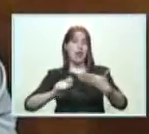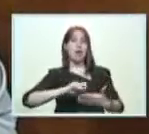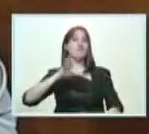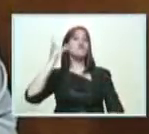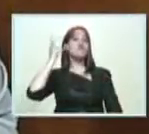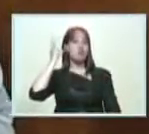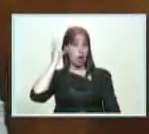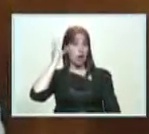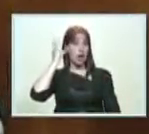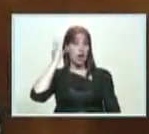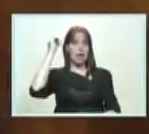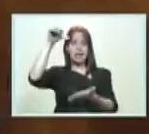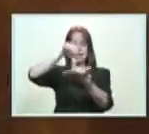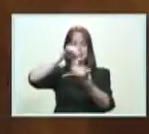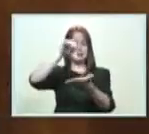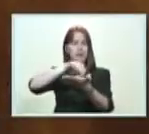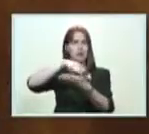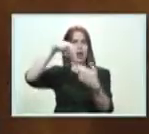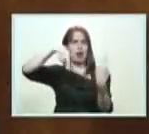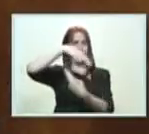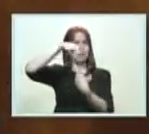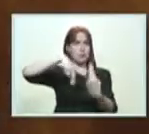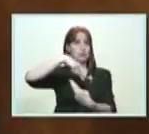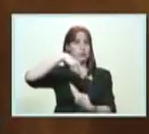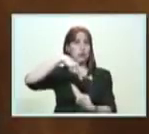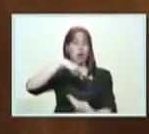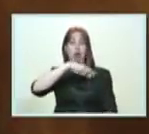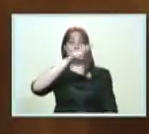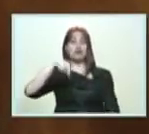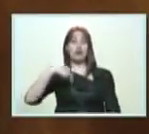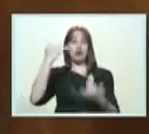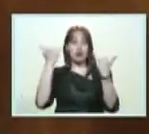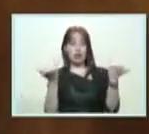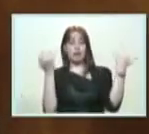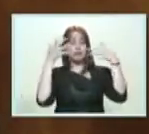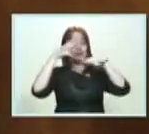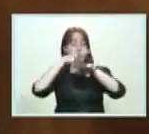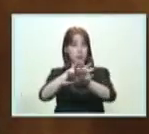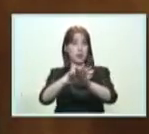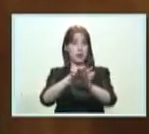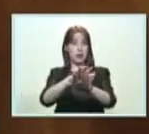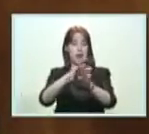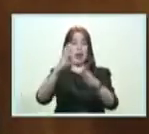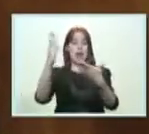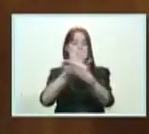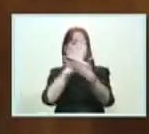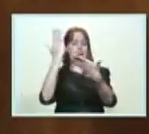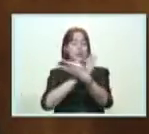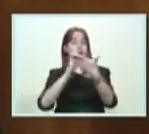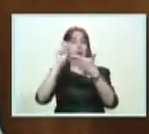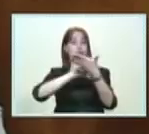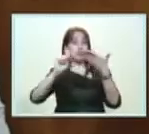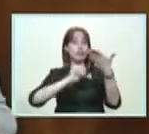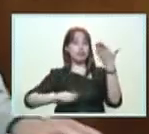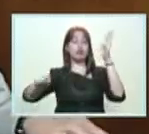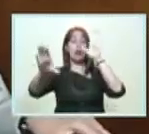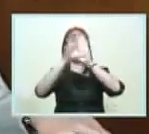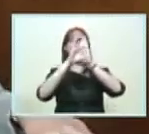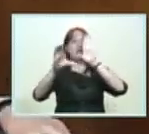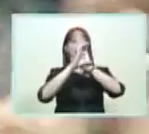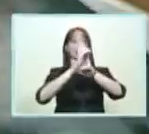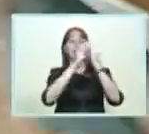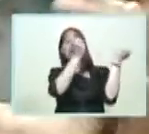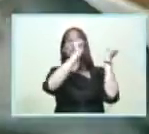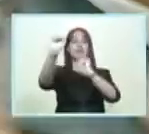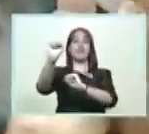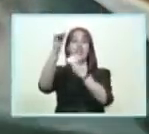La mujer en el centro de la República, y nosotros desde ya incorporamos el capítulo en esta Constitución que